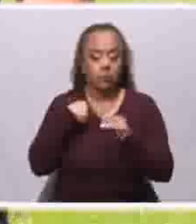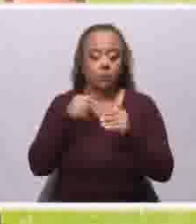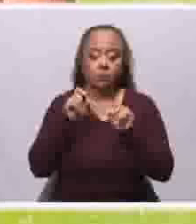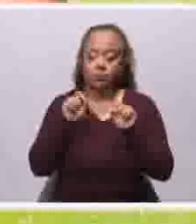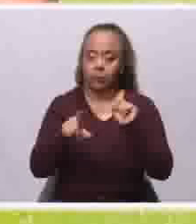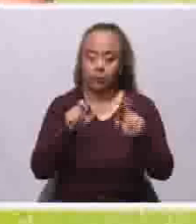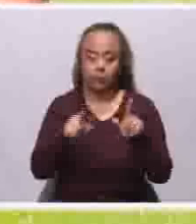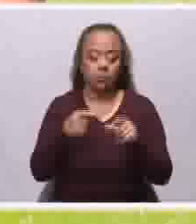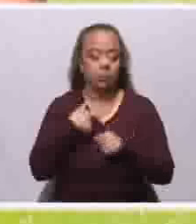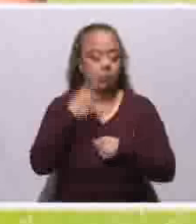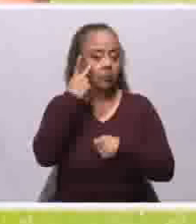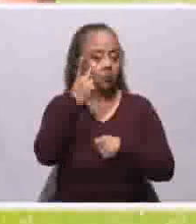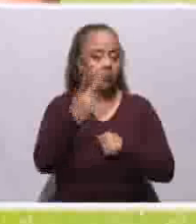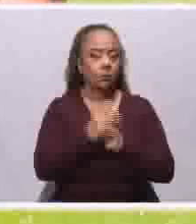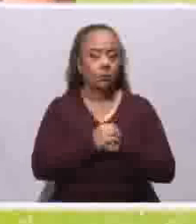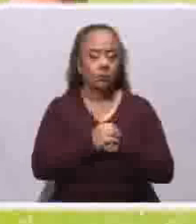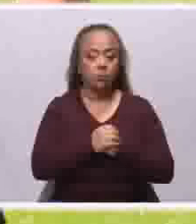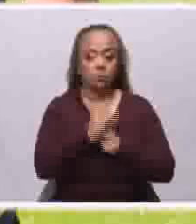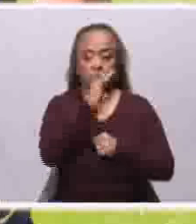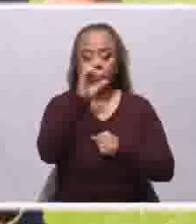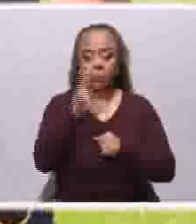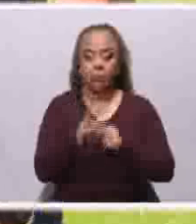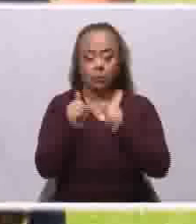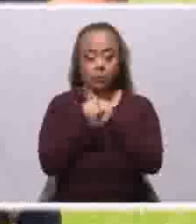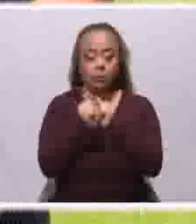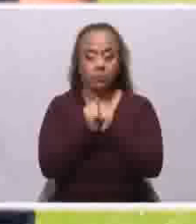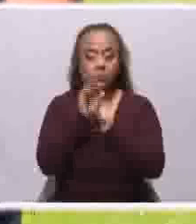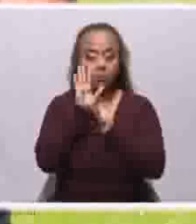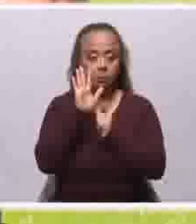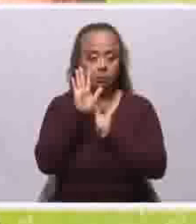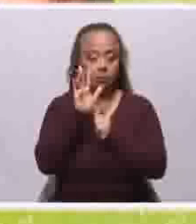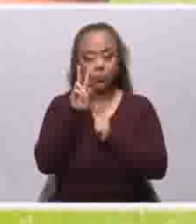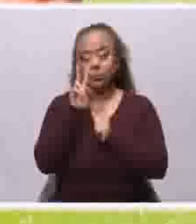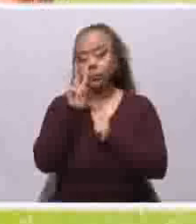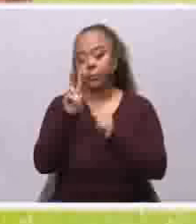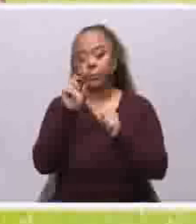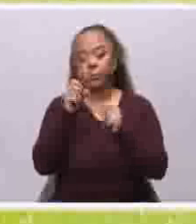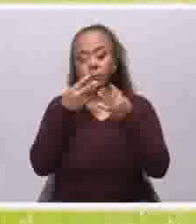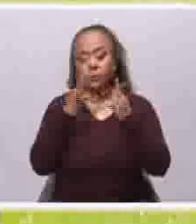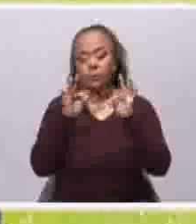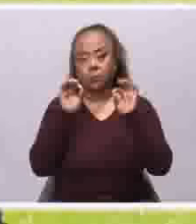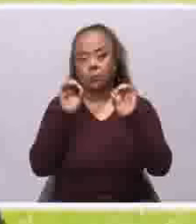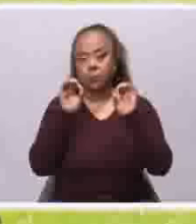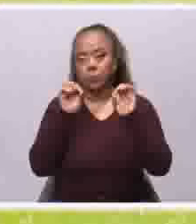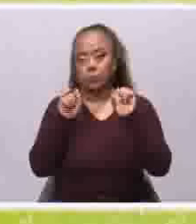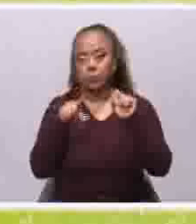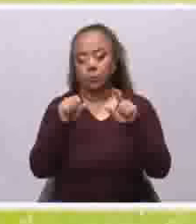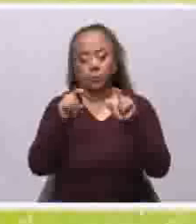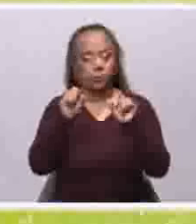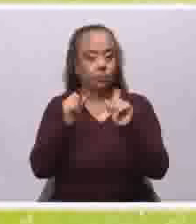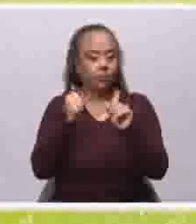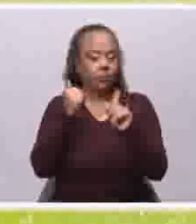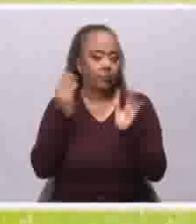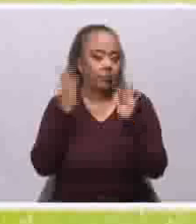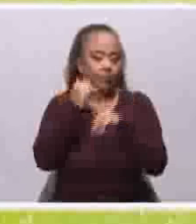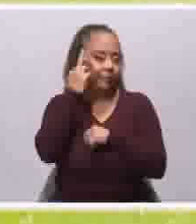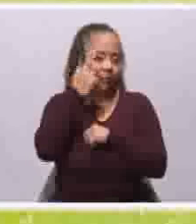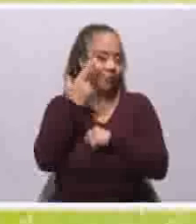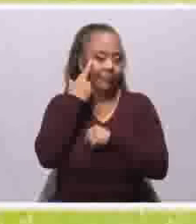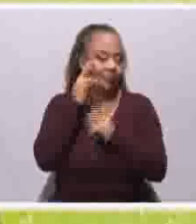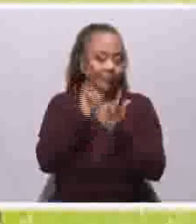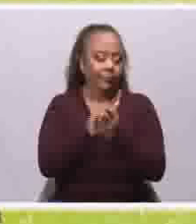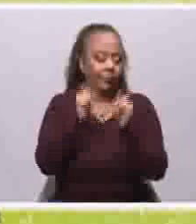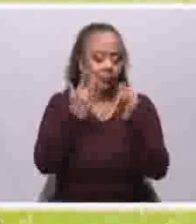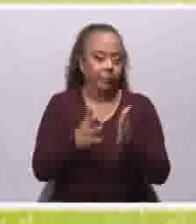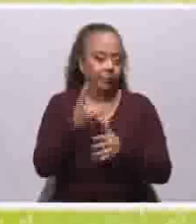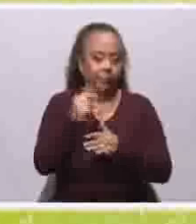adante encuentro viendo a Costa Rica con sus Torres mates en todo el torneo encontró mucho los razonamientos con esto porque los jugadores no